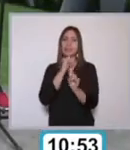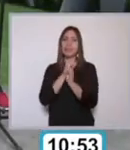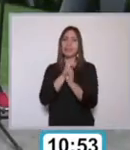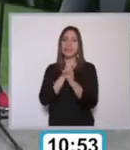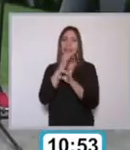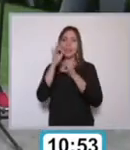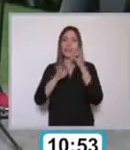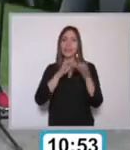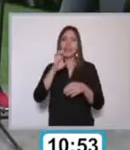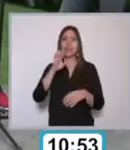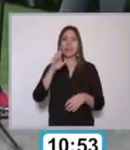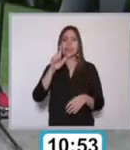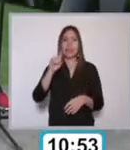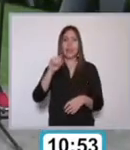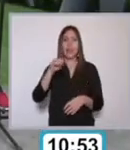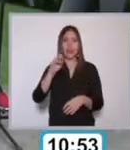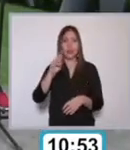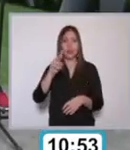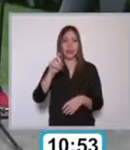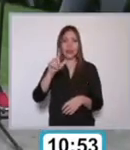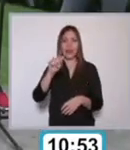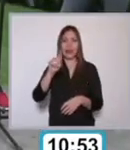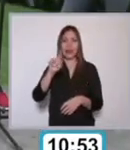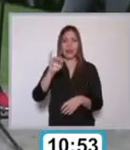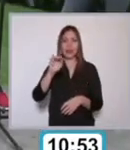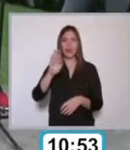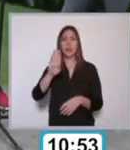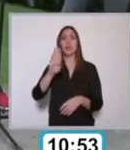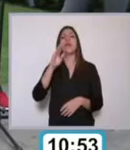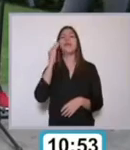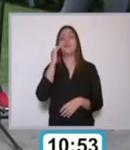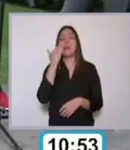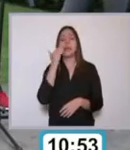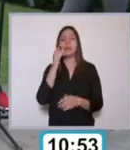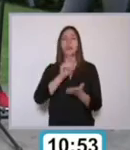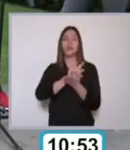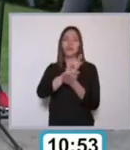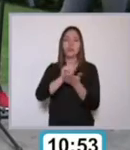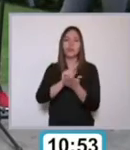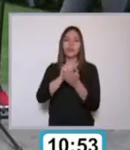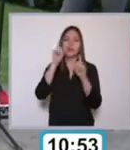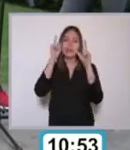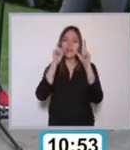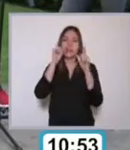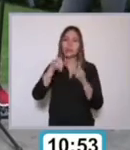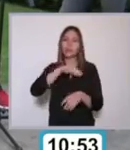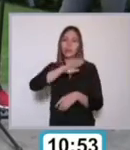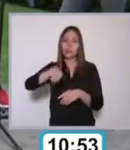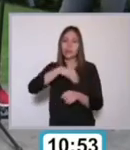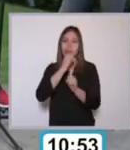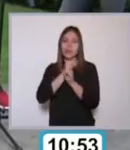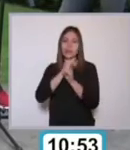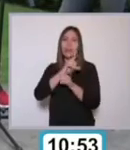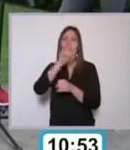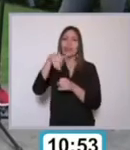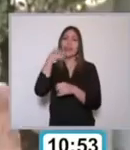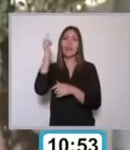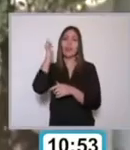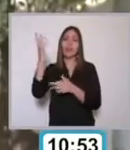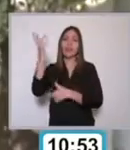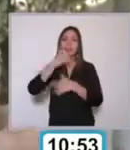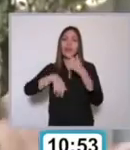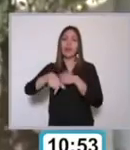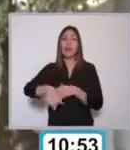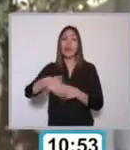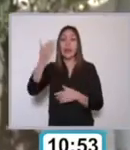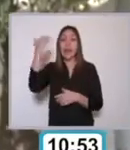Tribu, Facebook, Twitter, Instagram, YouTube. Y nos buscan y ahí vamos a estar posteando las fechas. Seguramente queremos volver. Esta vez veníamos a hacer un